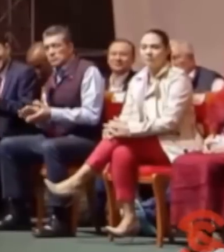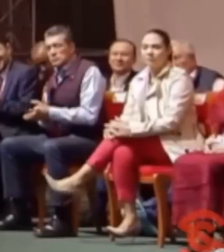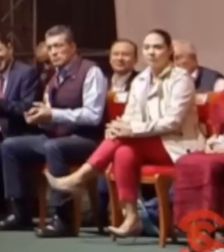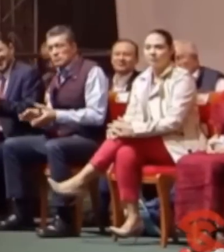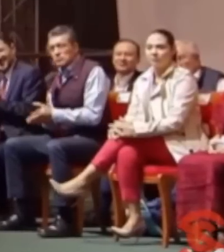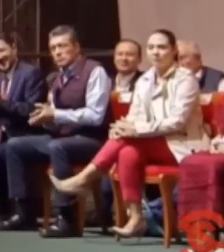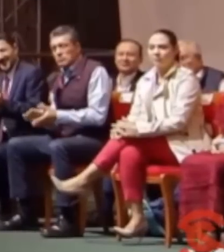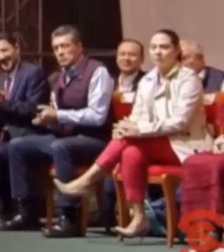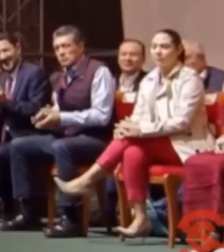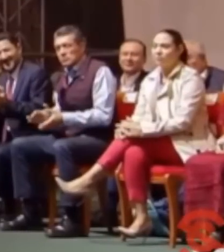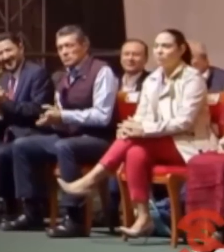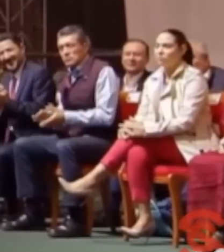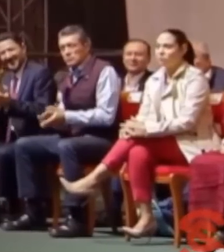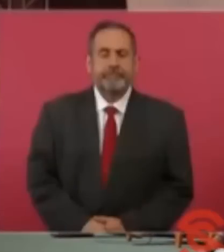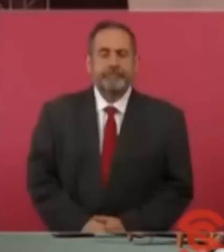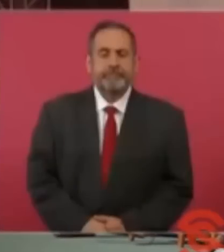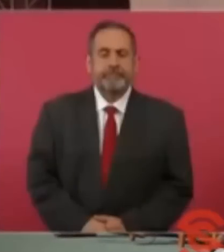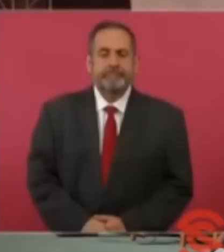horizontal,